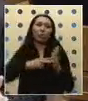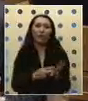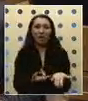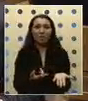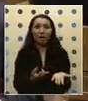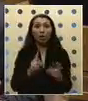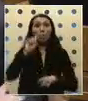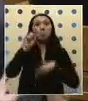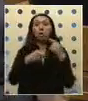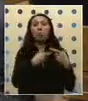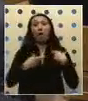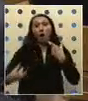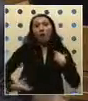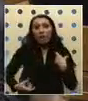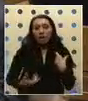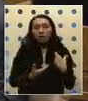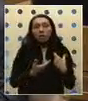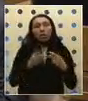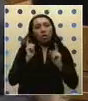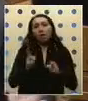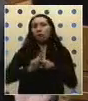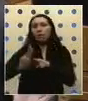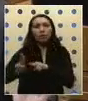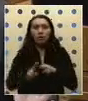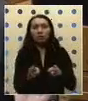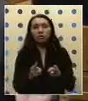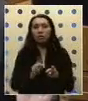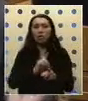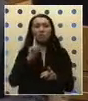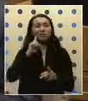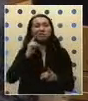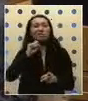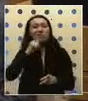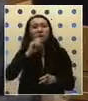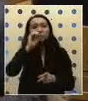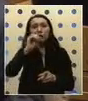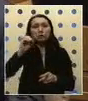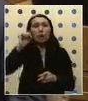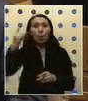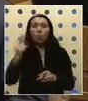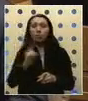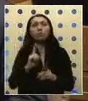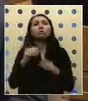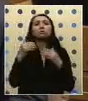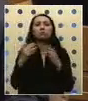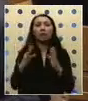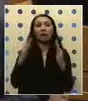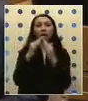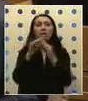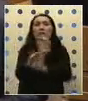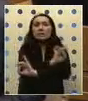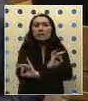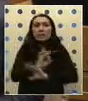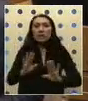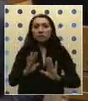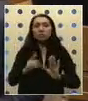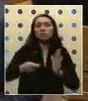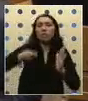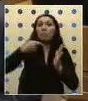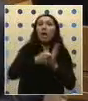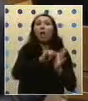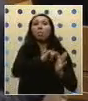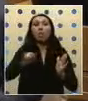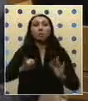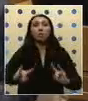Entonces el próximo gobierno va a tener que resolver esto. No tiene nada que ver con el 001. Eso fue distinto porque se entregaron las viviendas terminadas y que se pagaron después